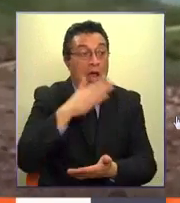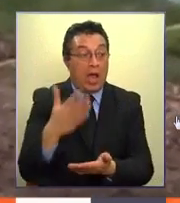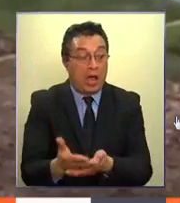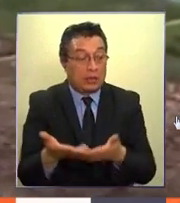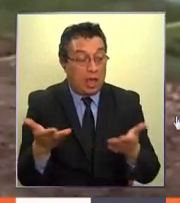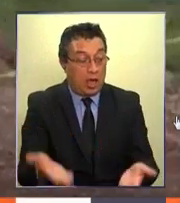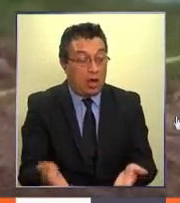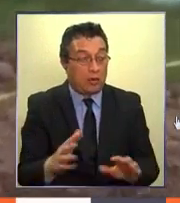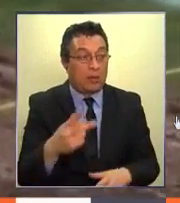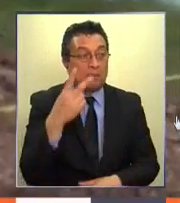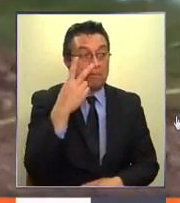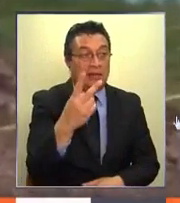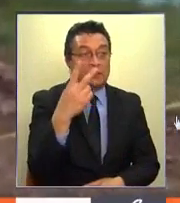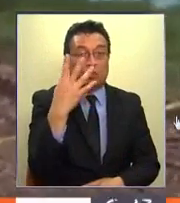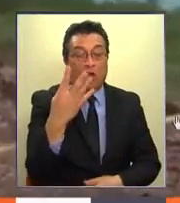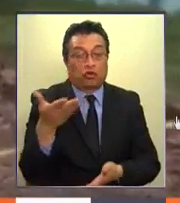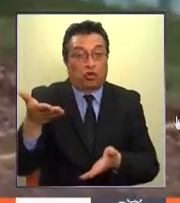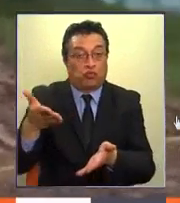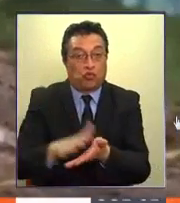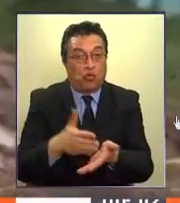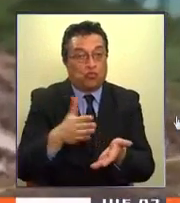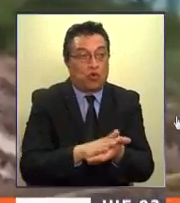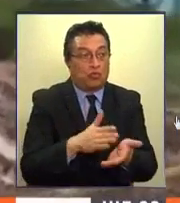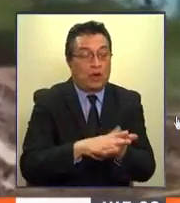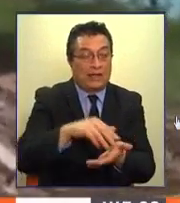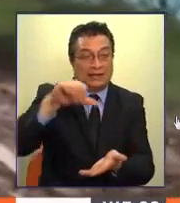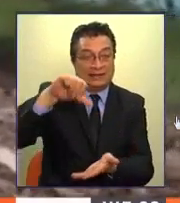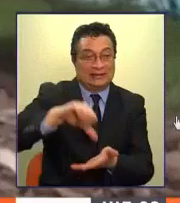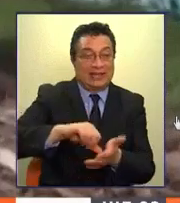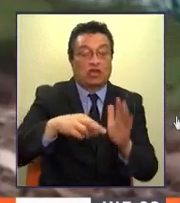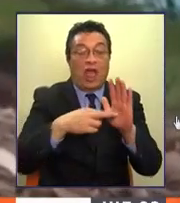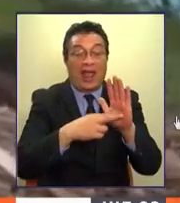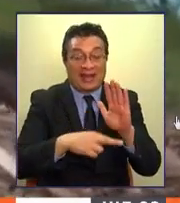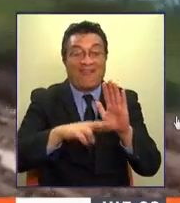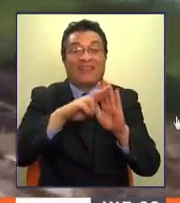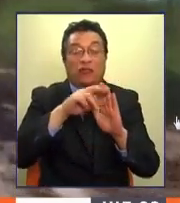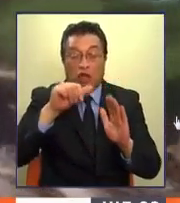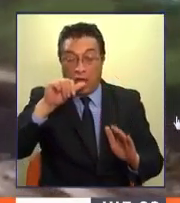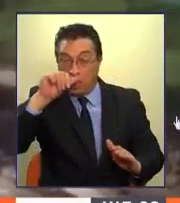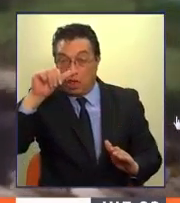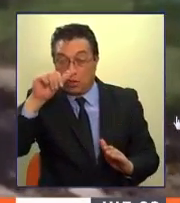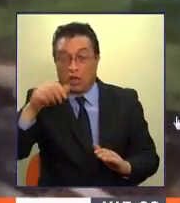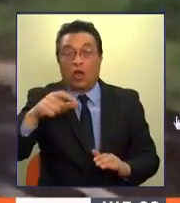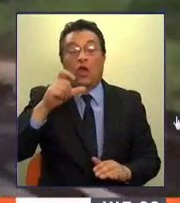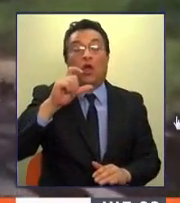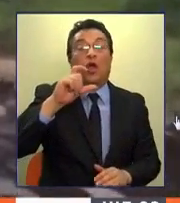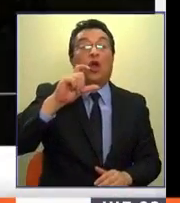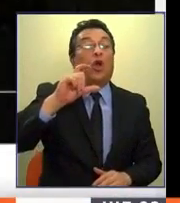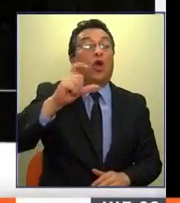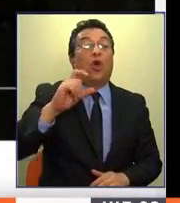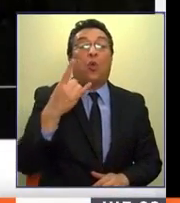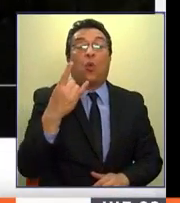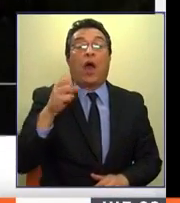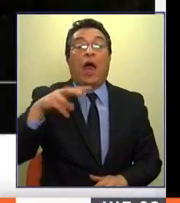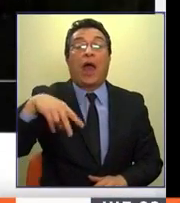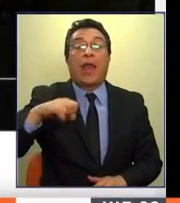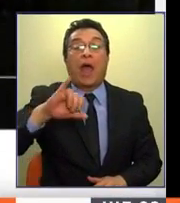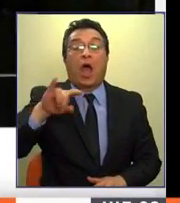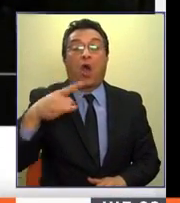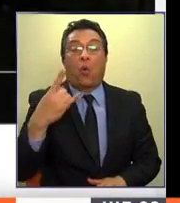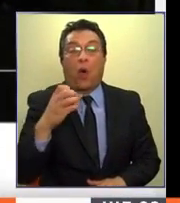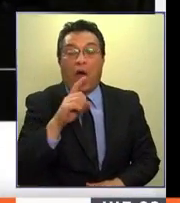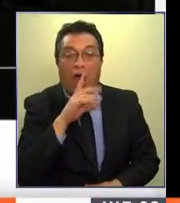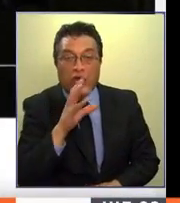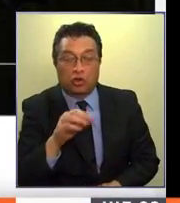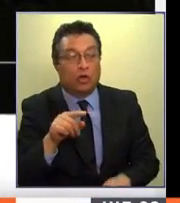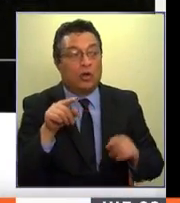menos 24 muertos, esto en un centro de rehabilitación de drogas en Guanajuato. Más detalles de esta noticia, por supuesto, en